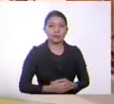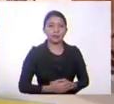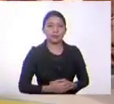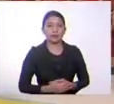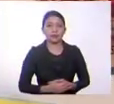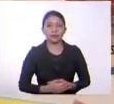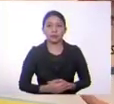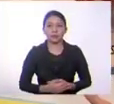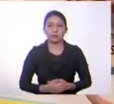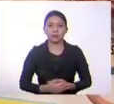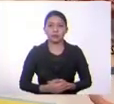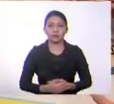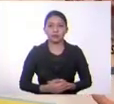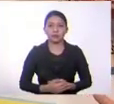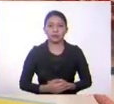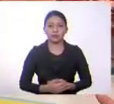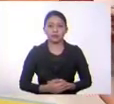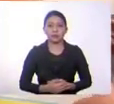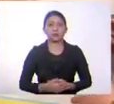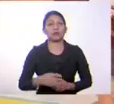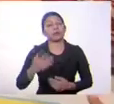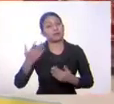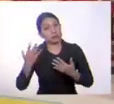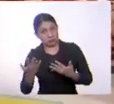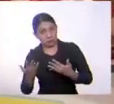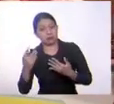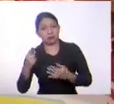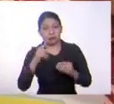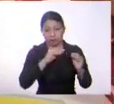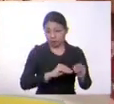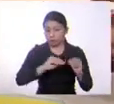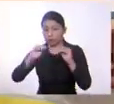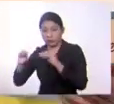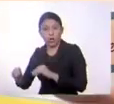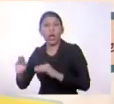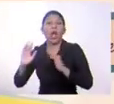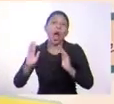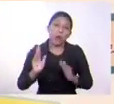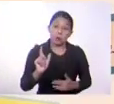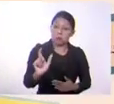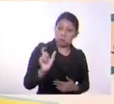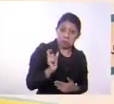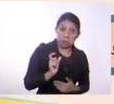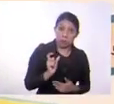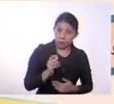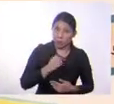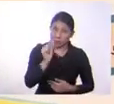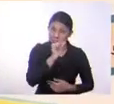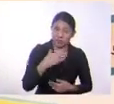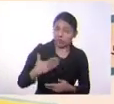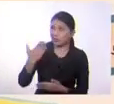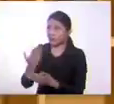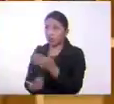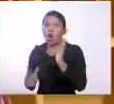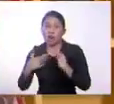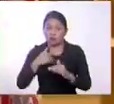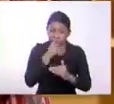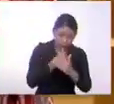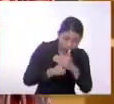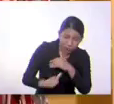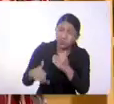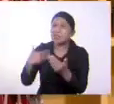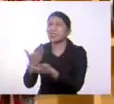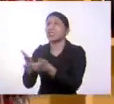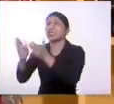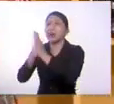Esto permite, ¿verdad?, que la migración podría ser de tipo irregular en el sentido si no cuentan con los